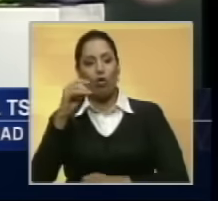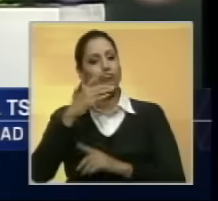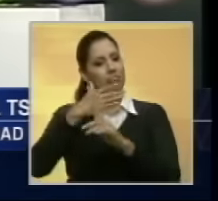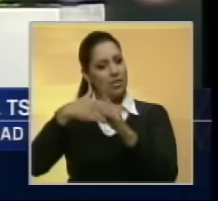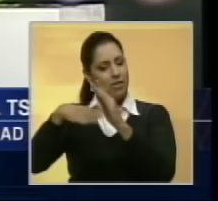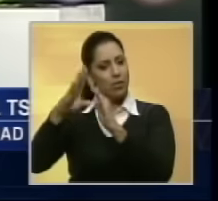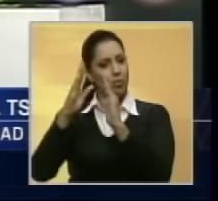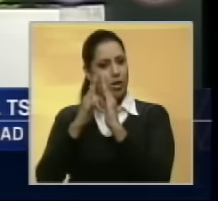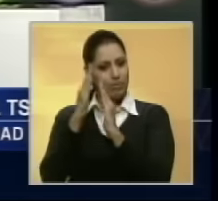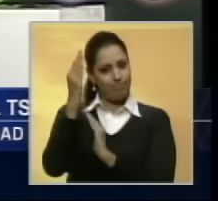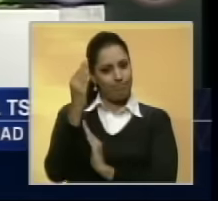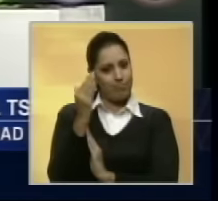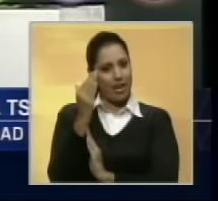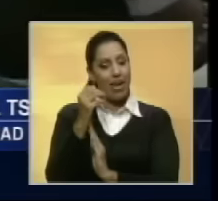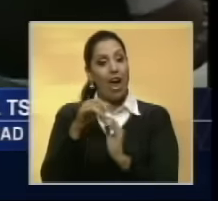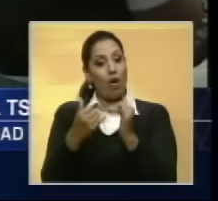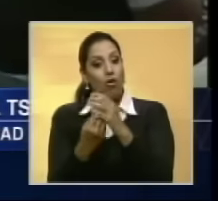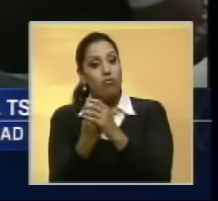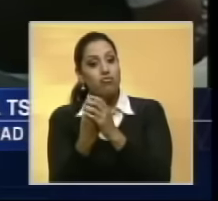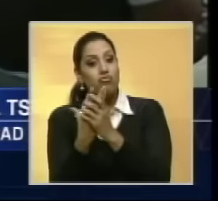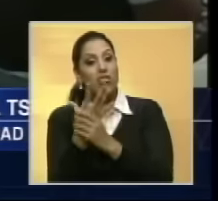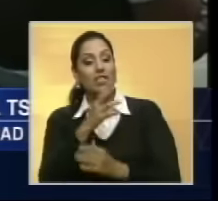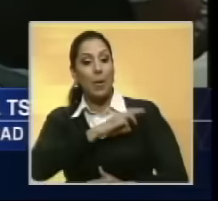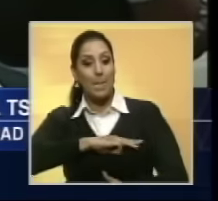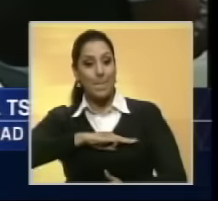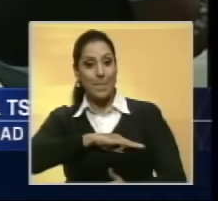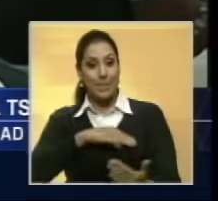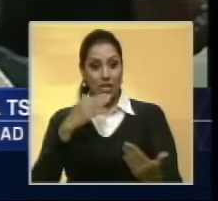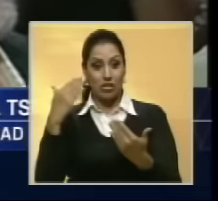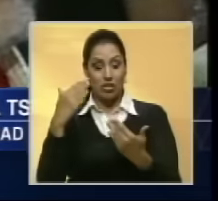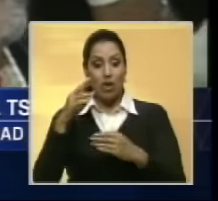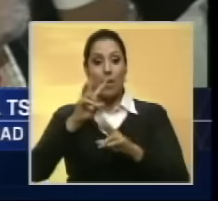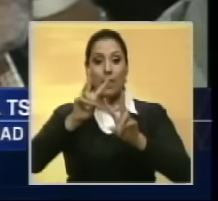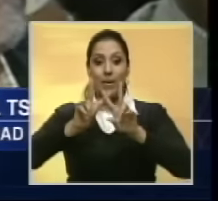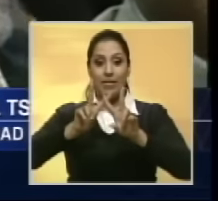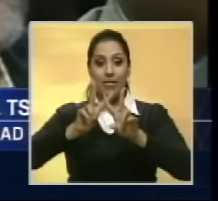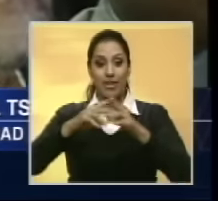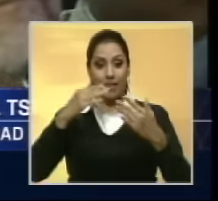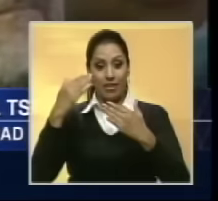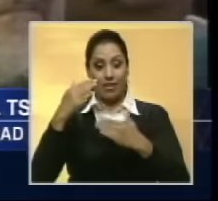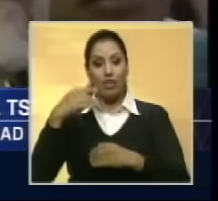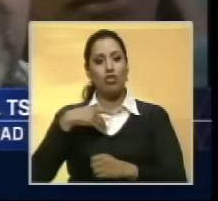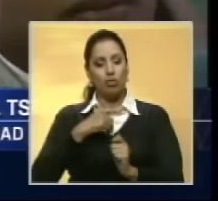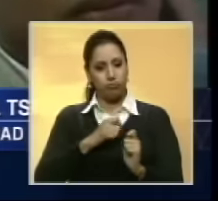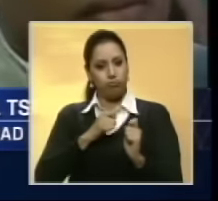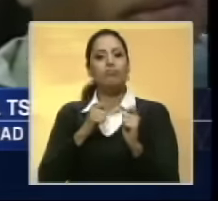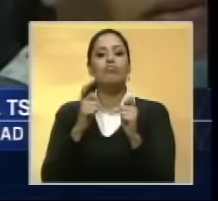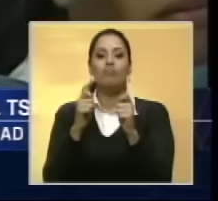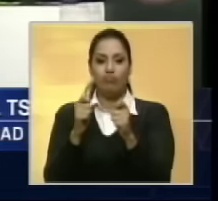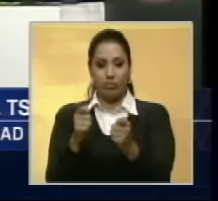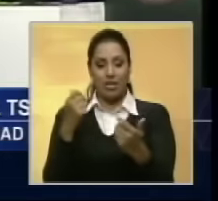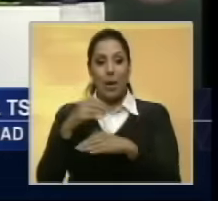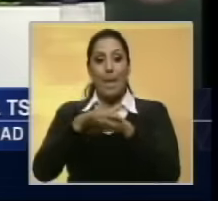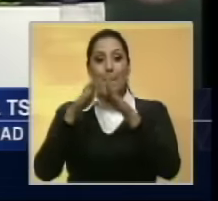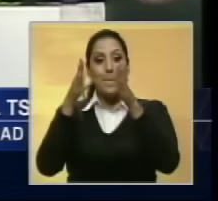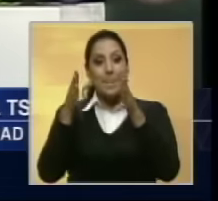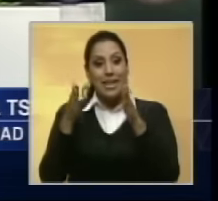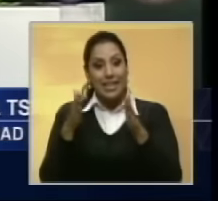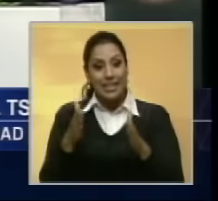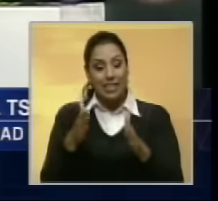casa, al fundador de la gran misión Vivienda Venezuela. Lo estoy designando